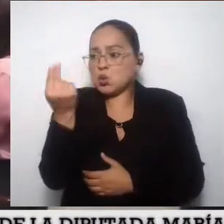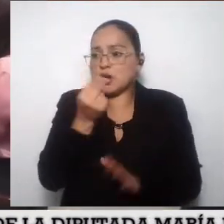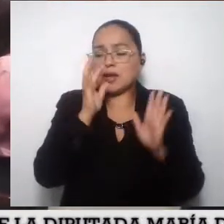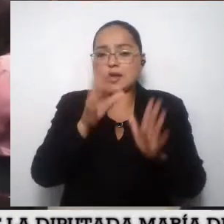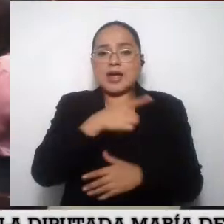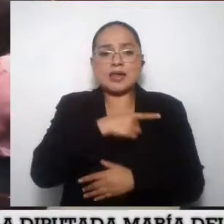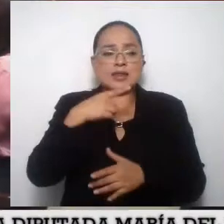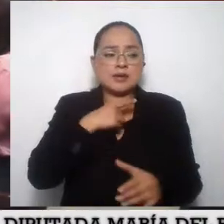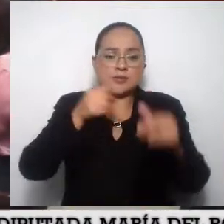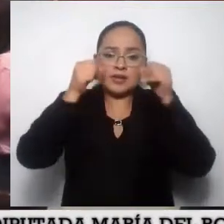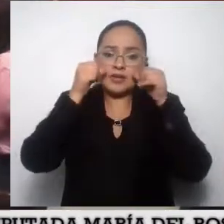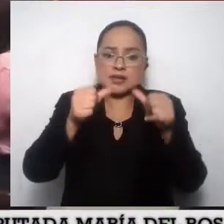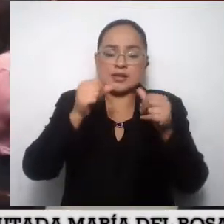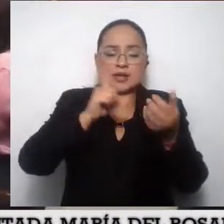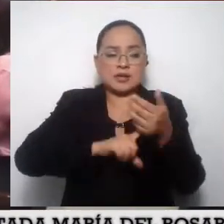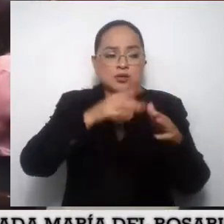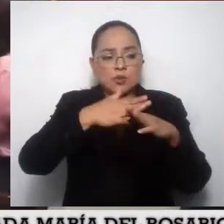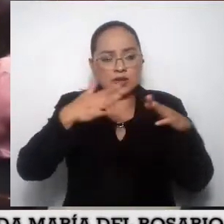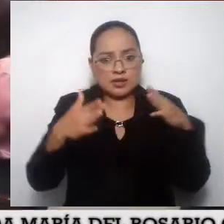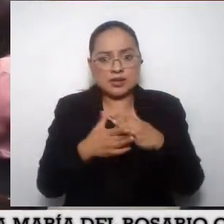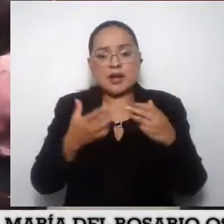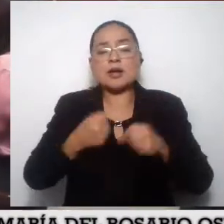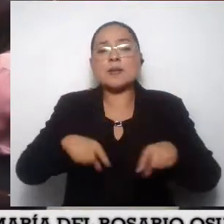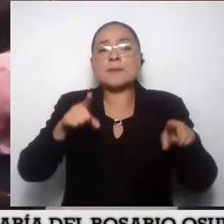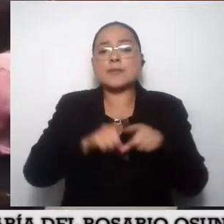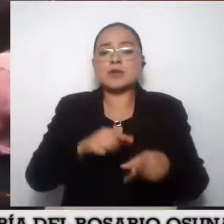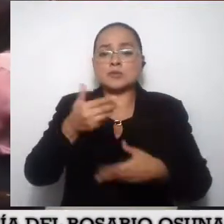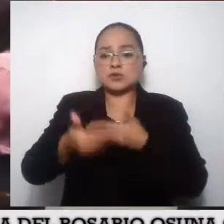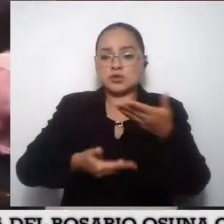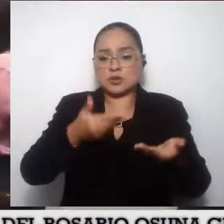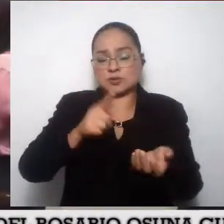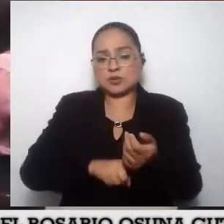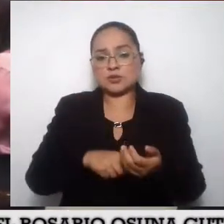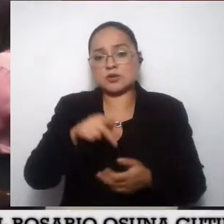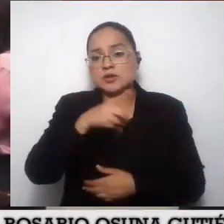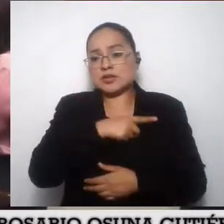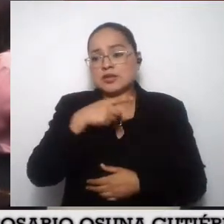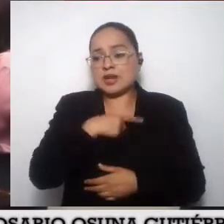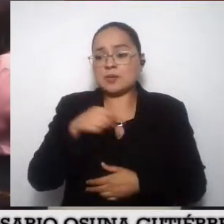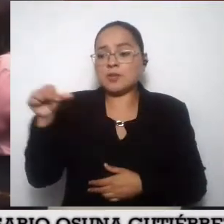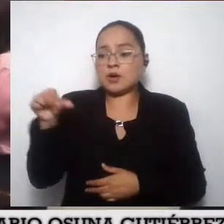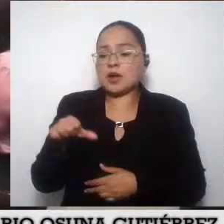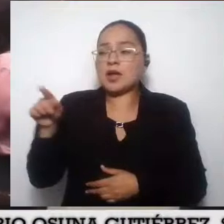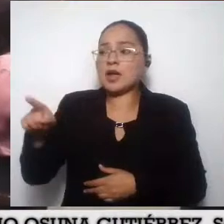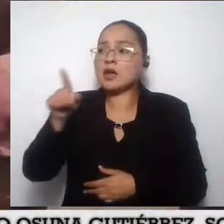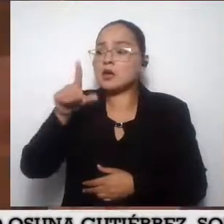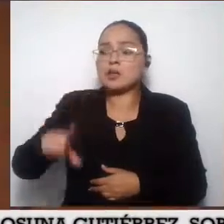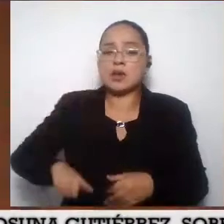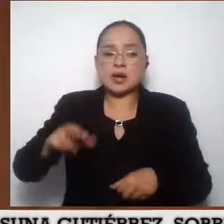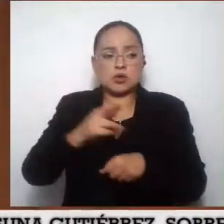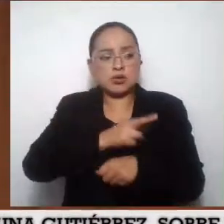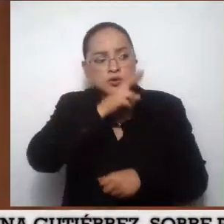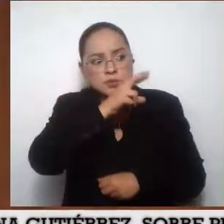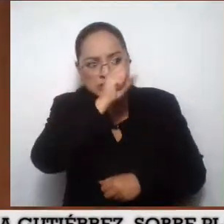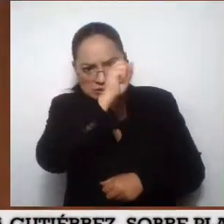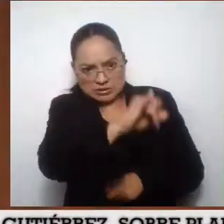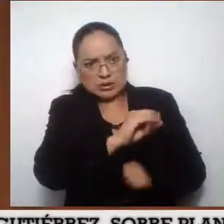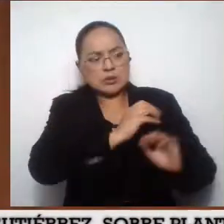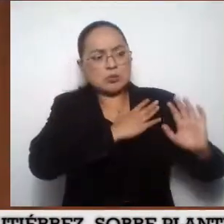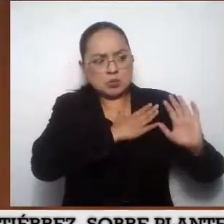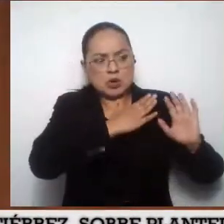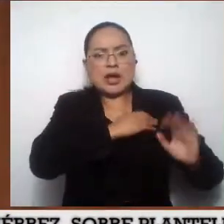en el aspecto material y de servicios, teniendo una respuesta inmediata del Ejecutivo para atenderlas a través de